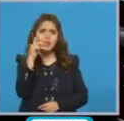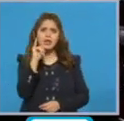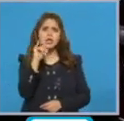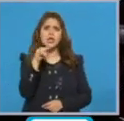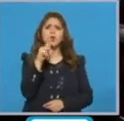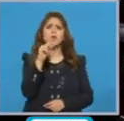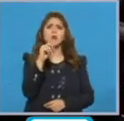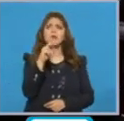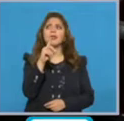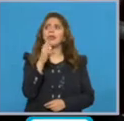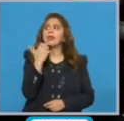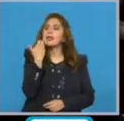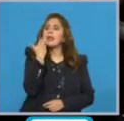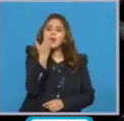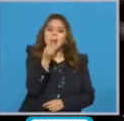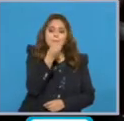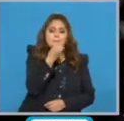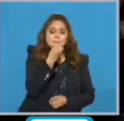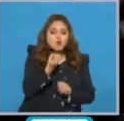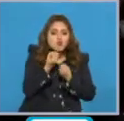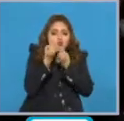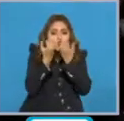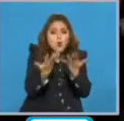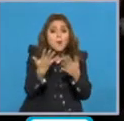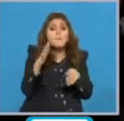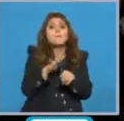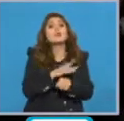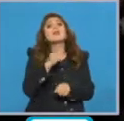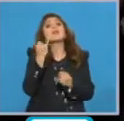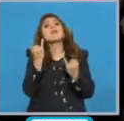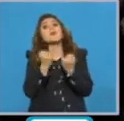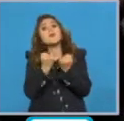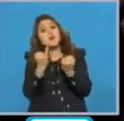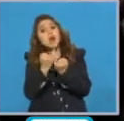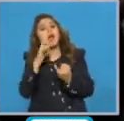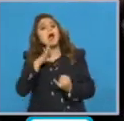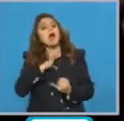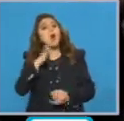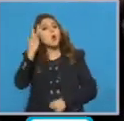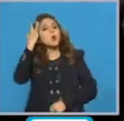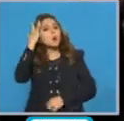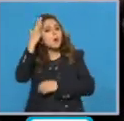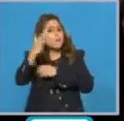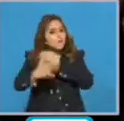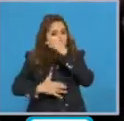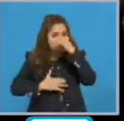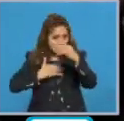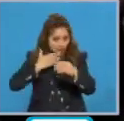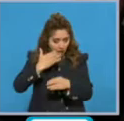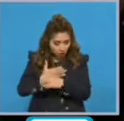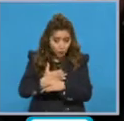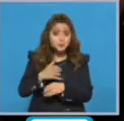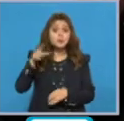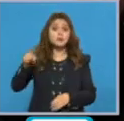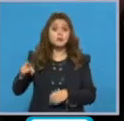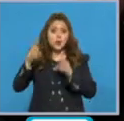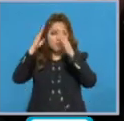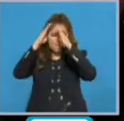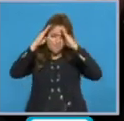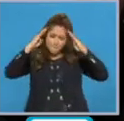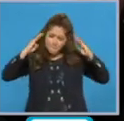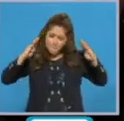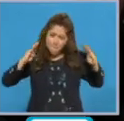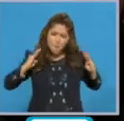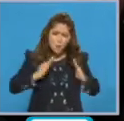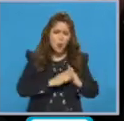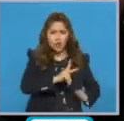deciden agasajarlo porque iba a ser el día de su cumpleaños. Y ahí tiene a las monjitas a